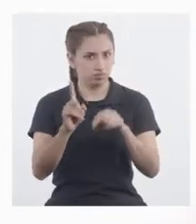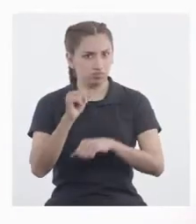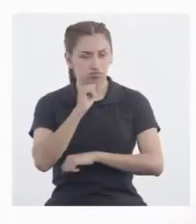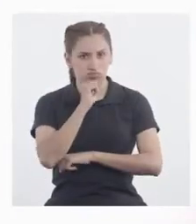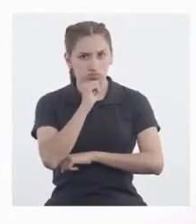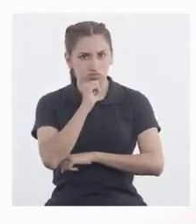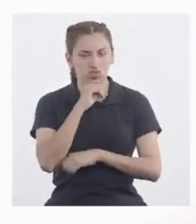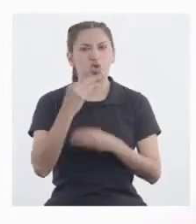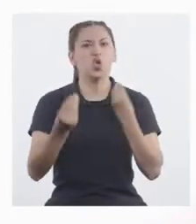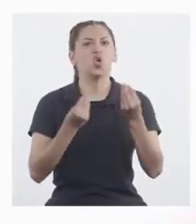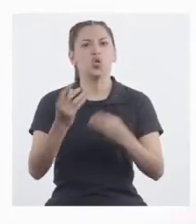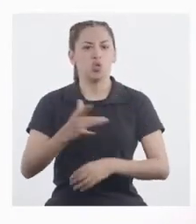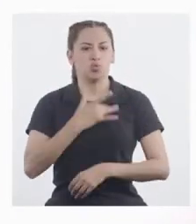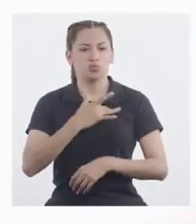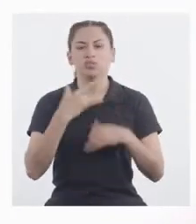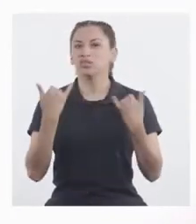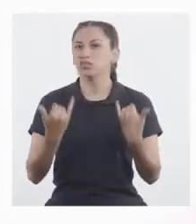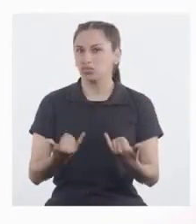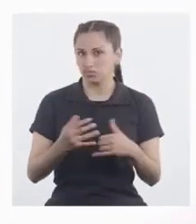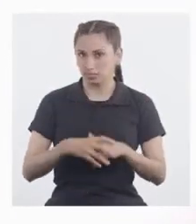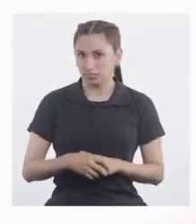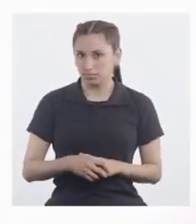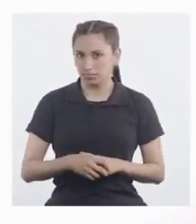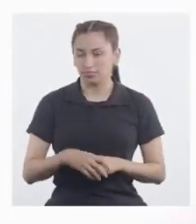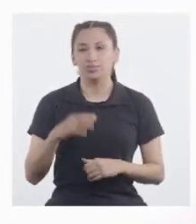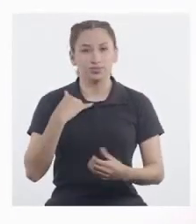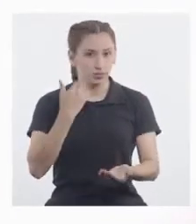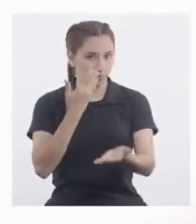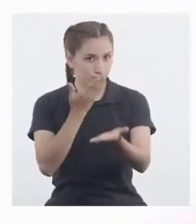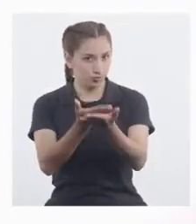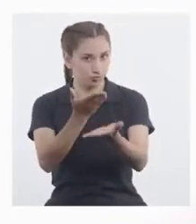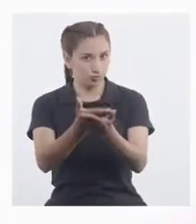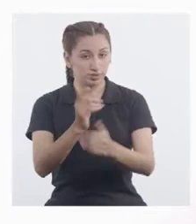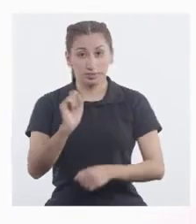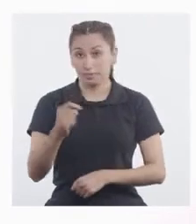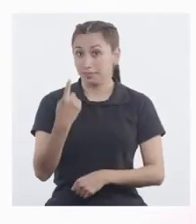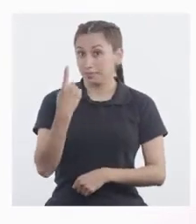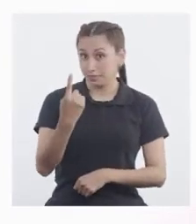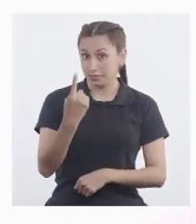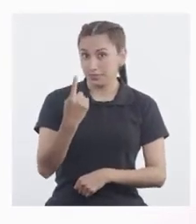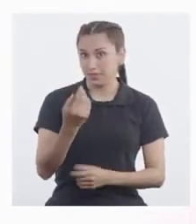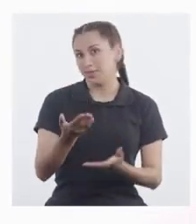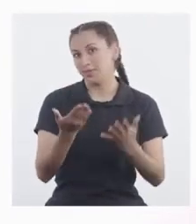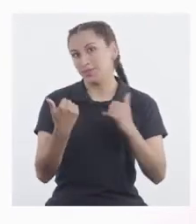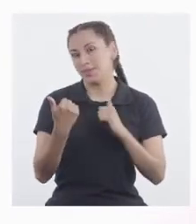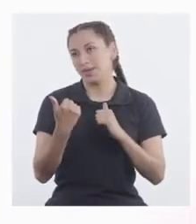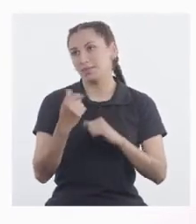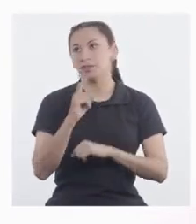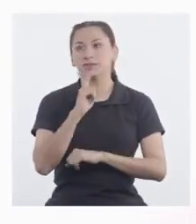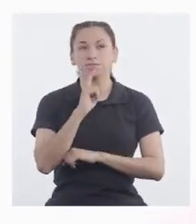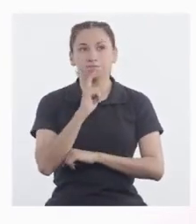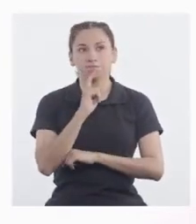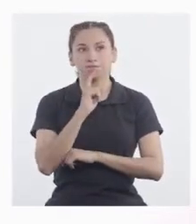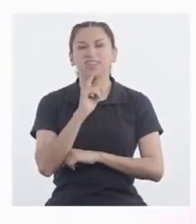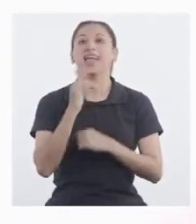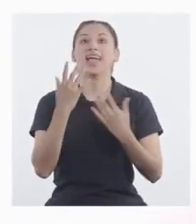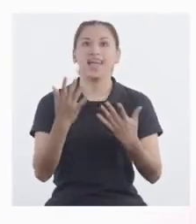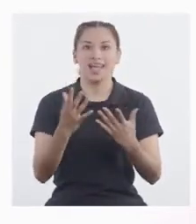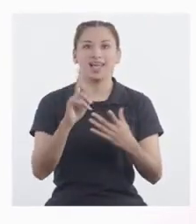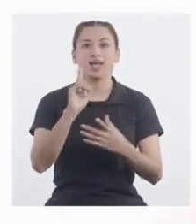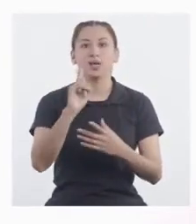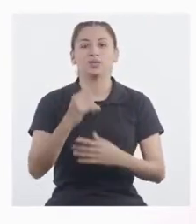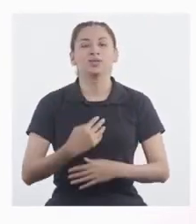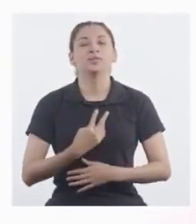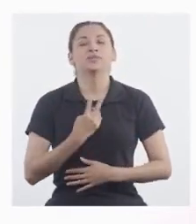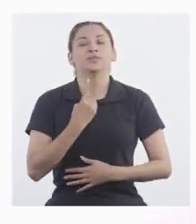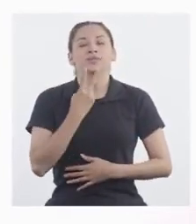pregunta. ¿Cómo me siento hoy? Les propongo esto. Primero, vamos a, literalmente, darnos